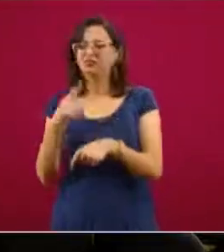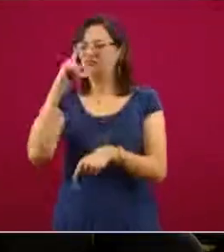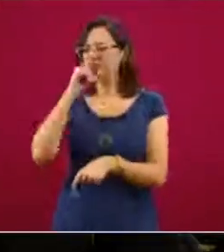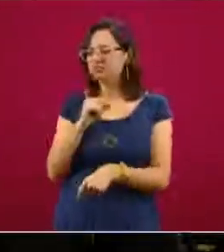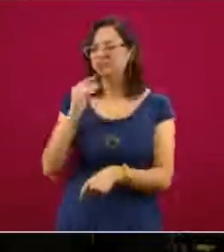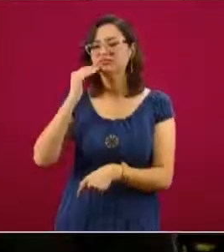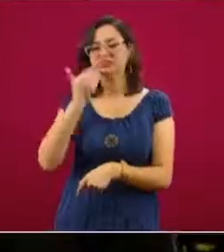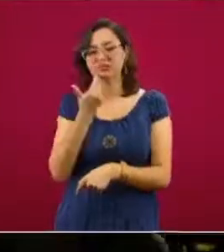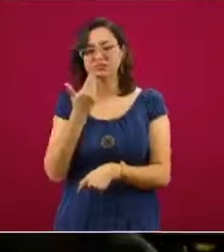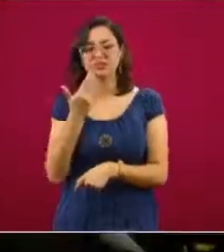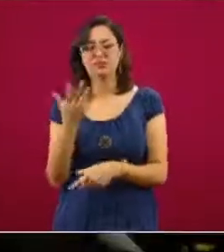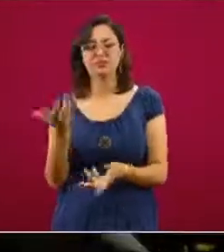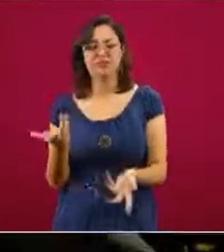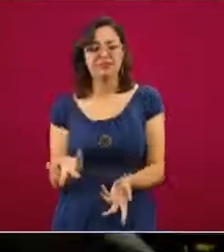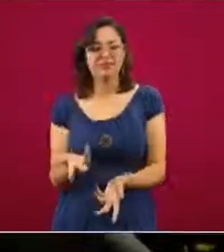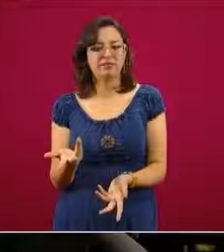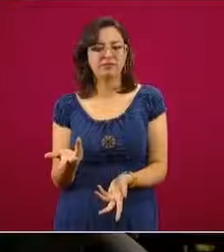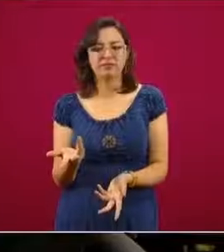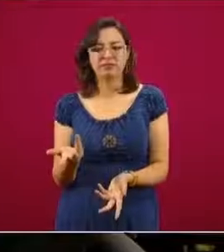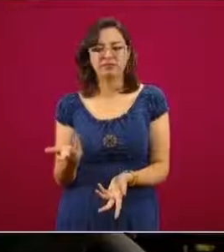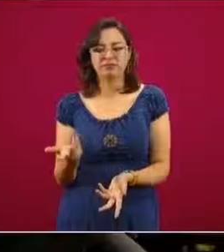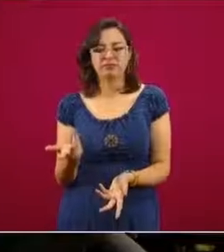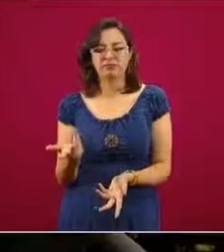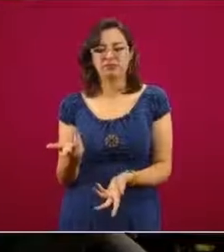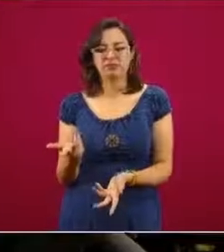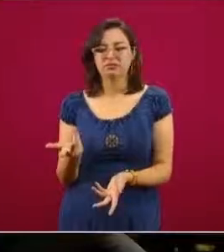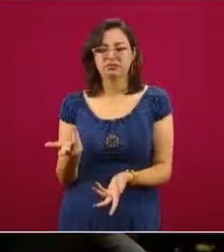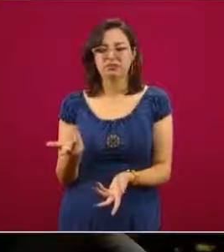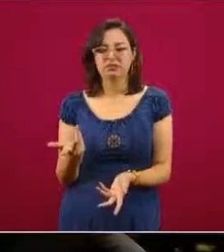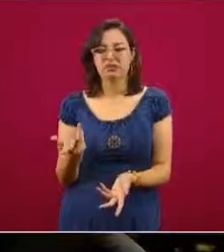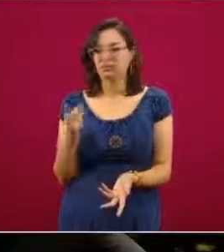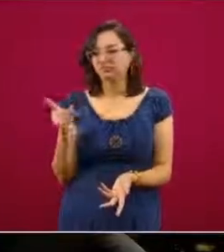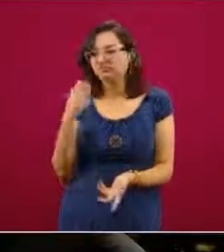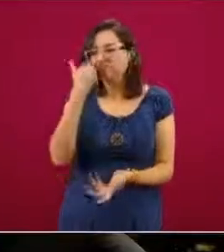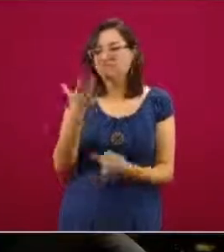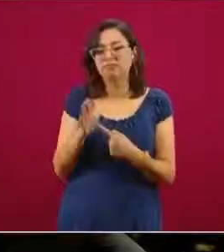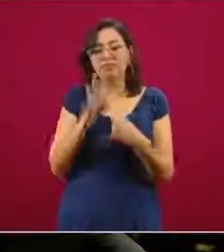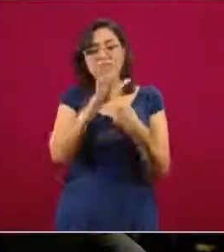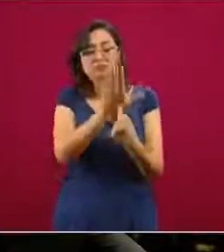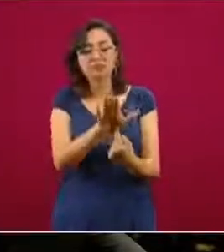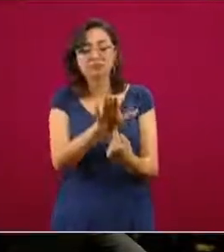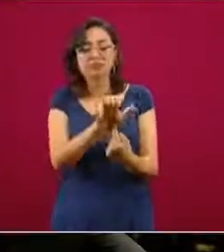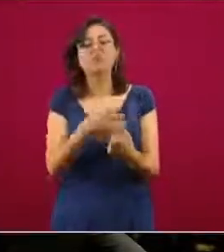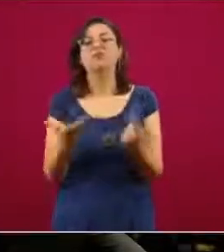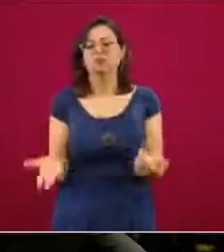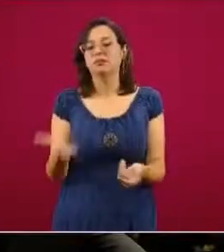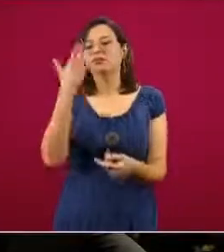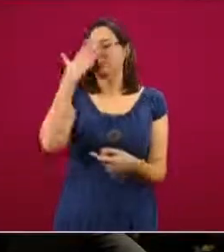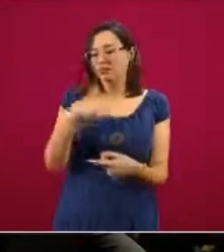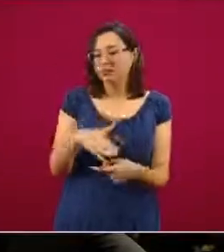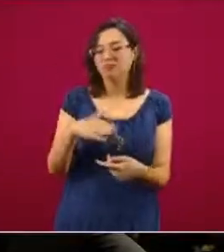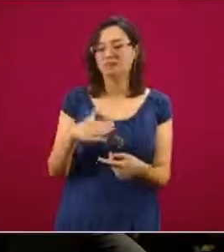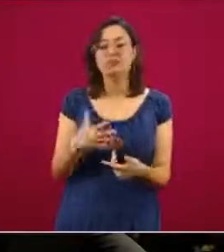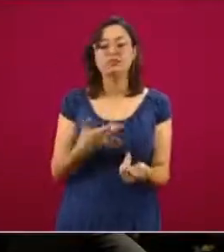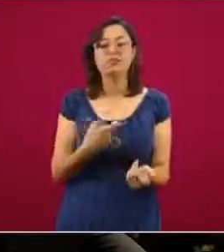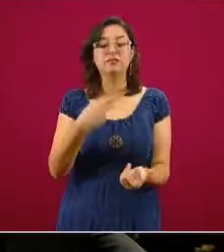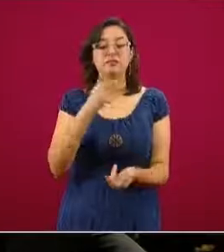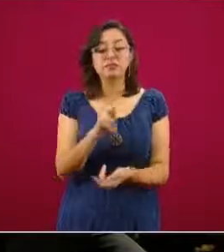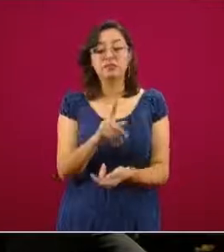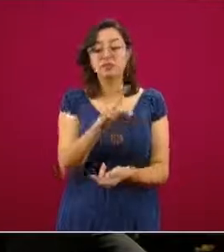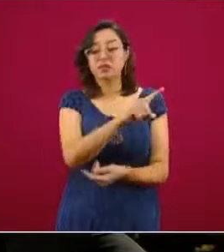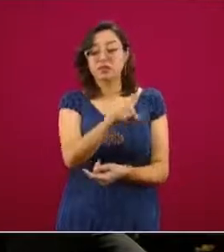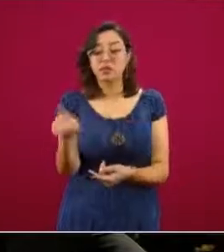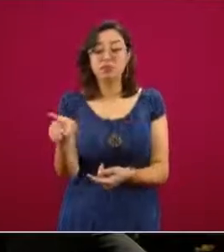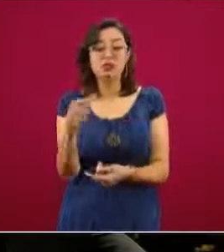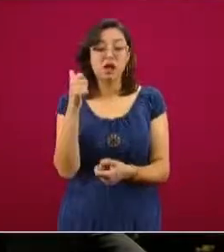irregularidades que quieren ellos pues externar. digo, yo sé que lo han comentado, pero para que ellos escuchen